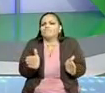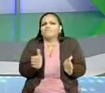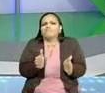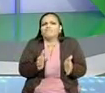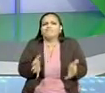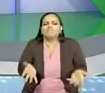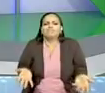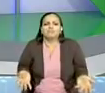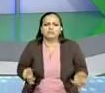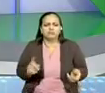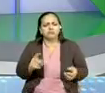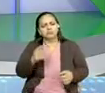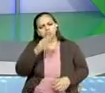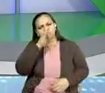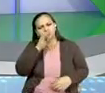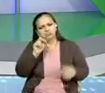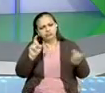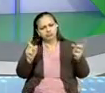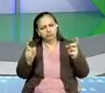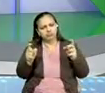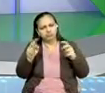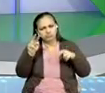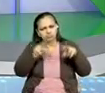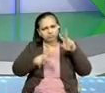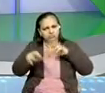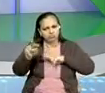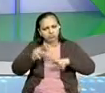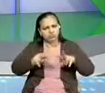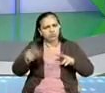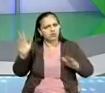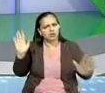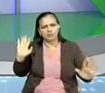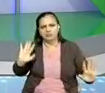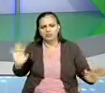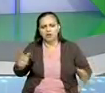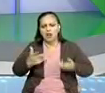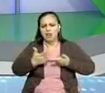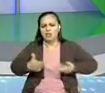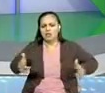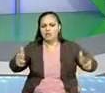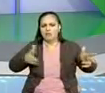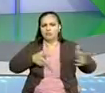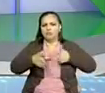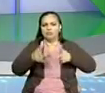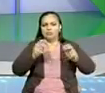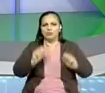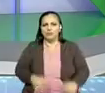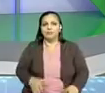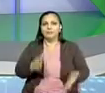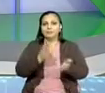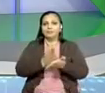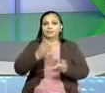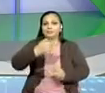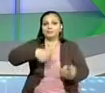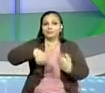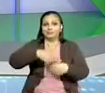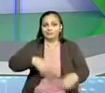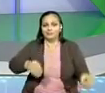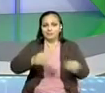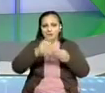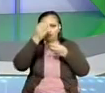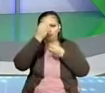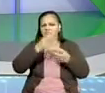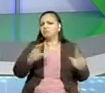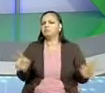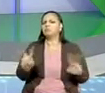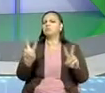hayan cambios en ese sentido. Más adelante, por favor, con esa respuesta, mi querido José, porque ahora nos vamos a una pausa y regresamos con más noticias. Le digo lo que se viene